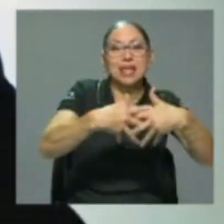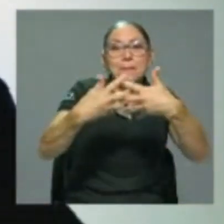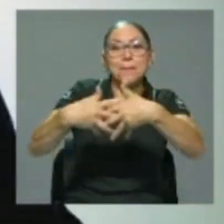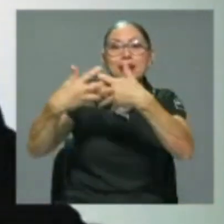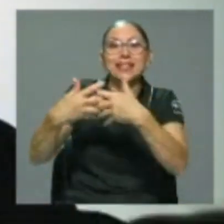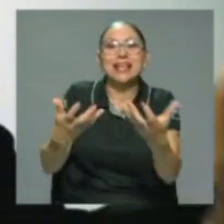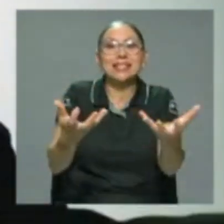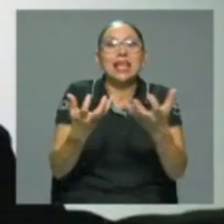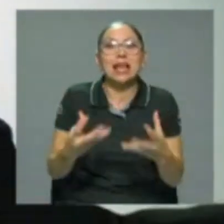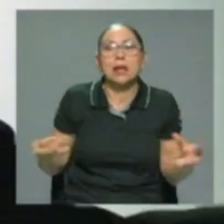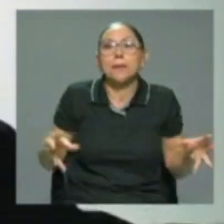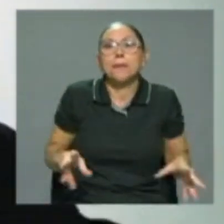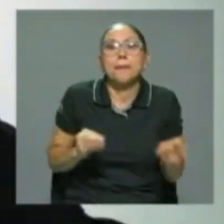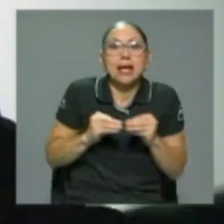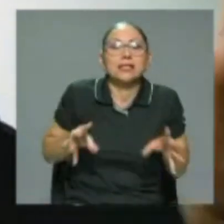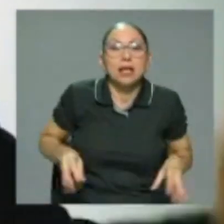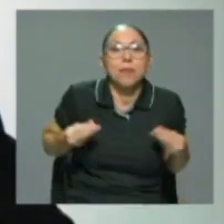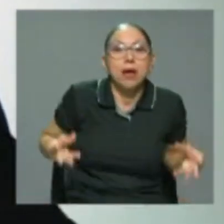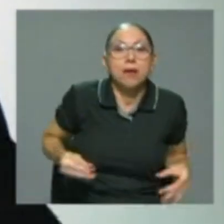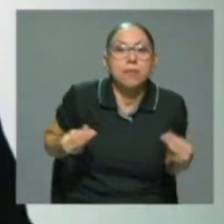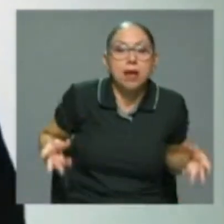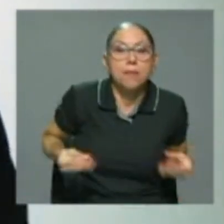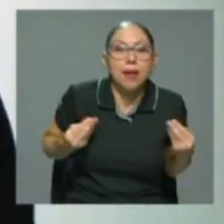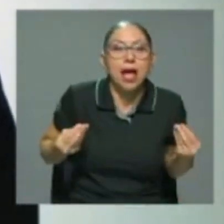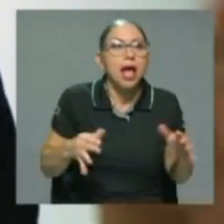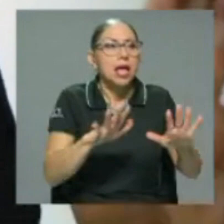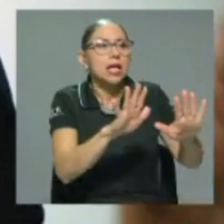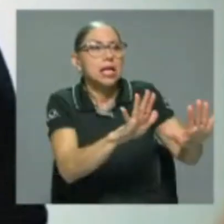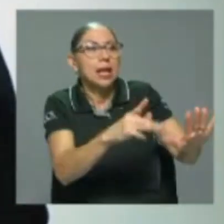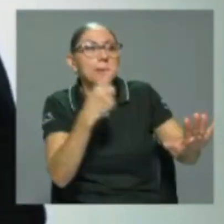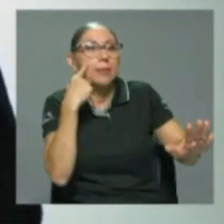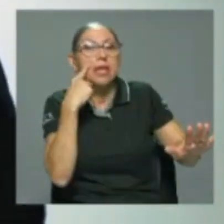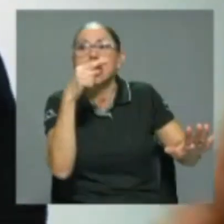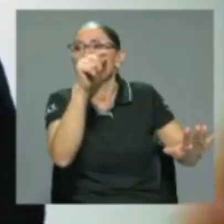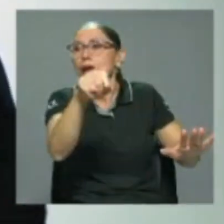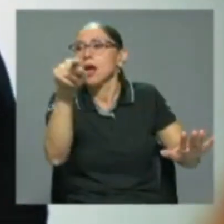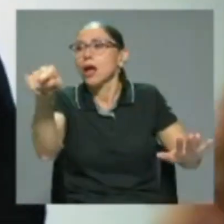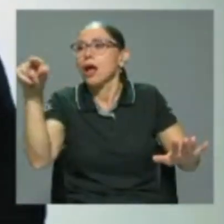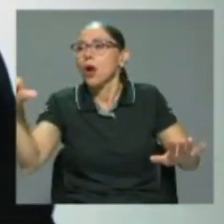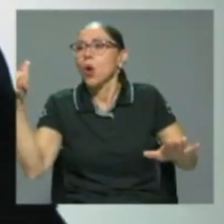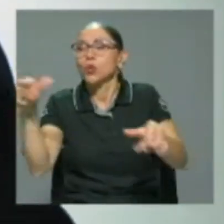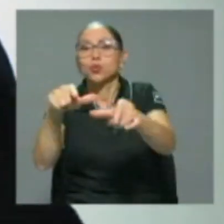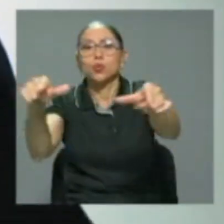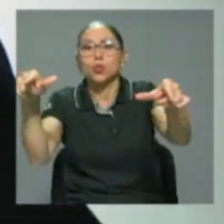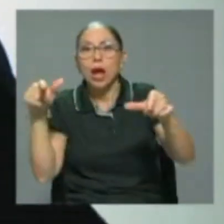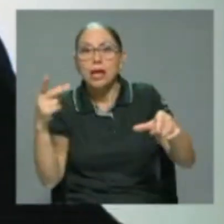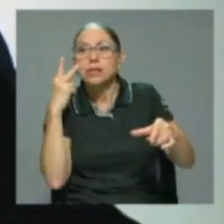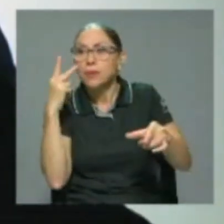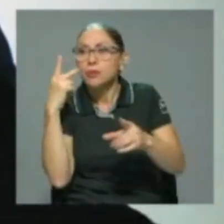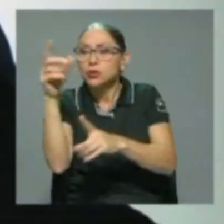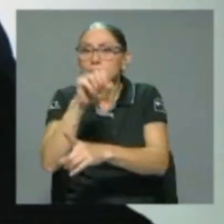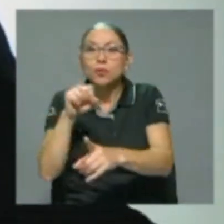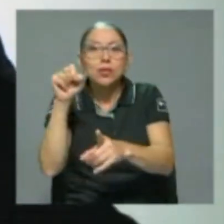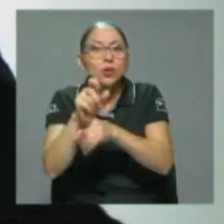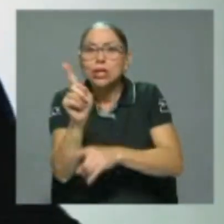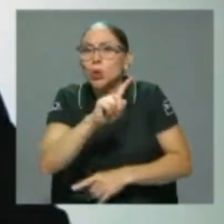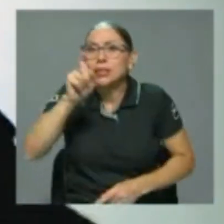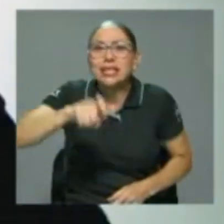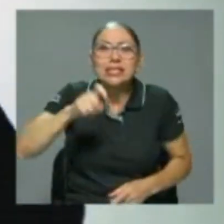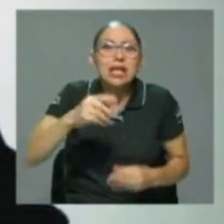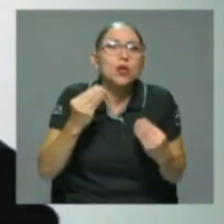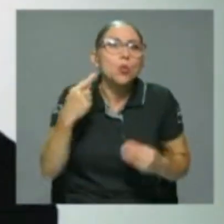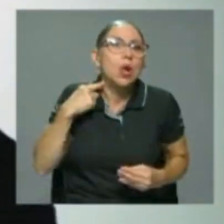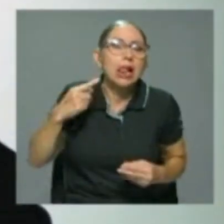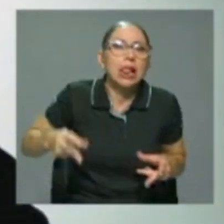se le puede decir, mire, no, pero es que tenemos estos otros casos en donde no es necesario incurrir en esos costos. O hay